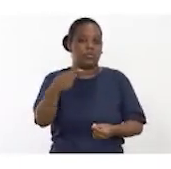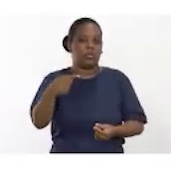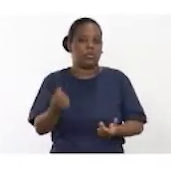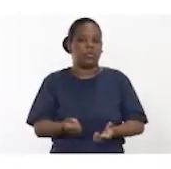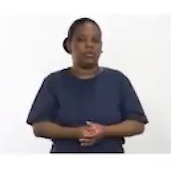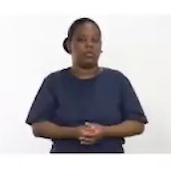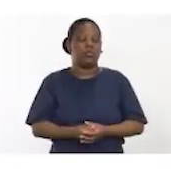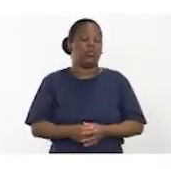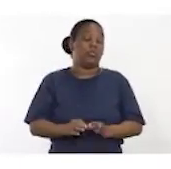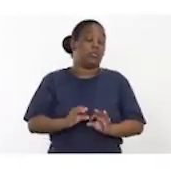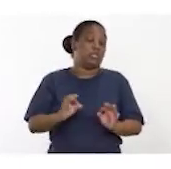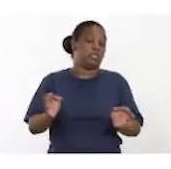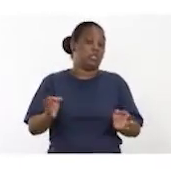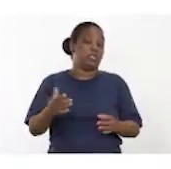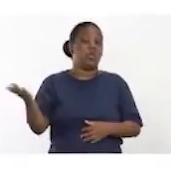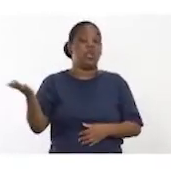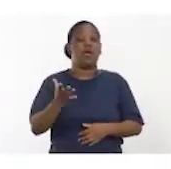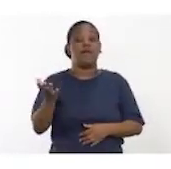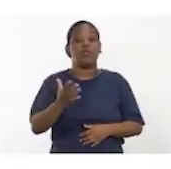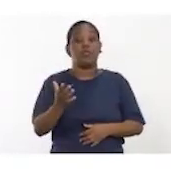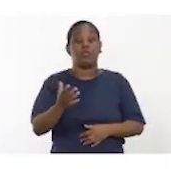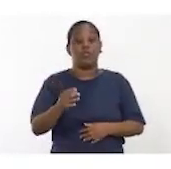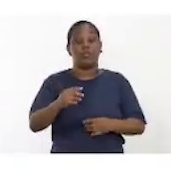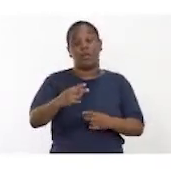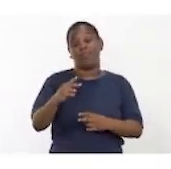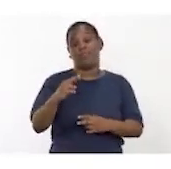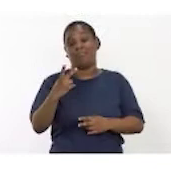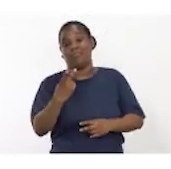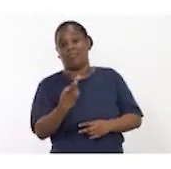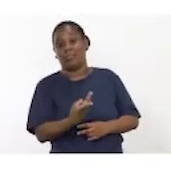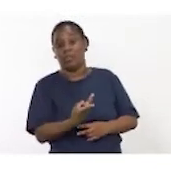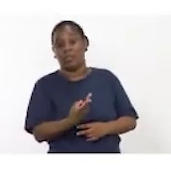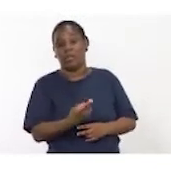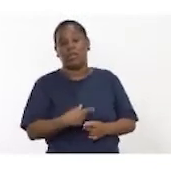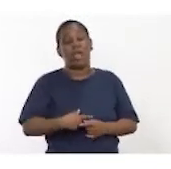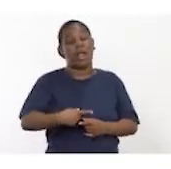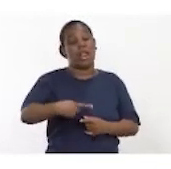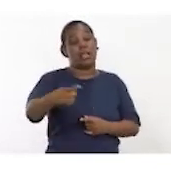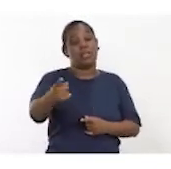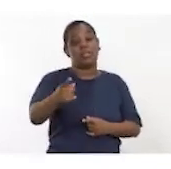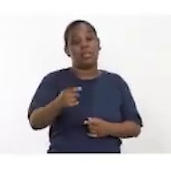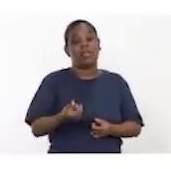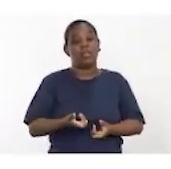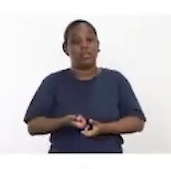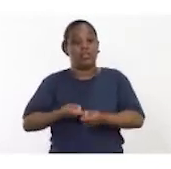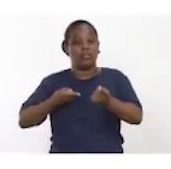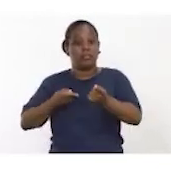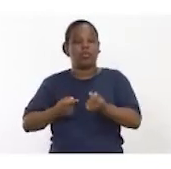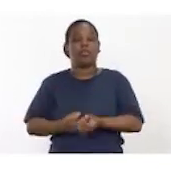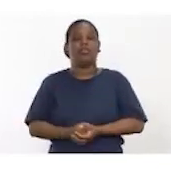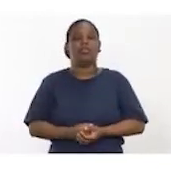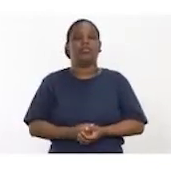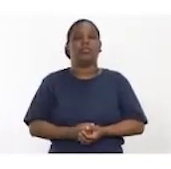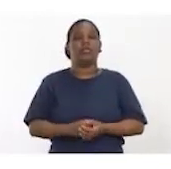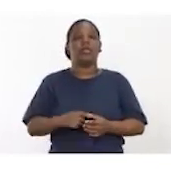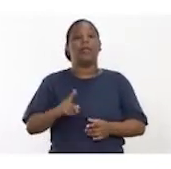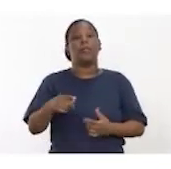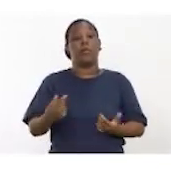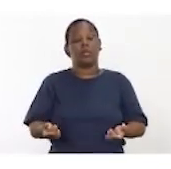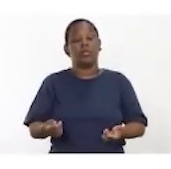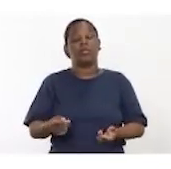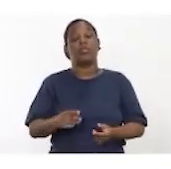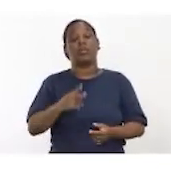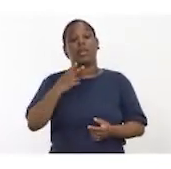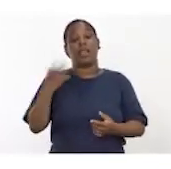negativo? Sencillamente que la velocidad va contraria a la salida del proyectil y es